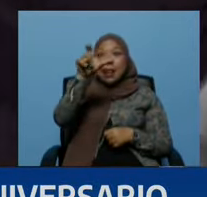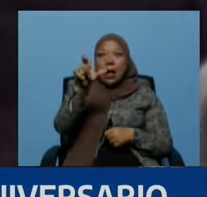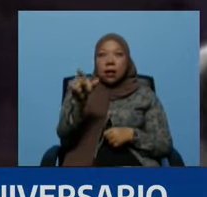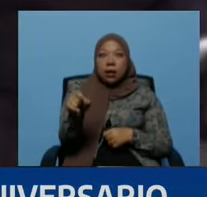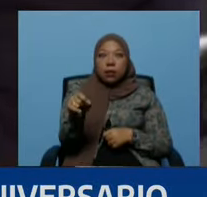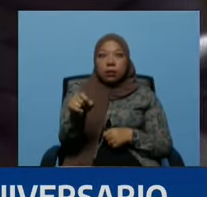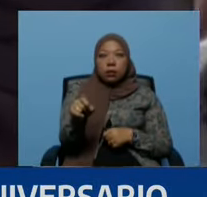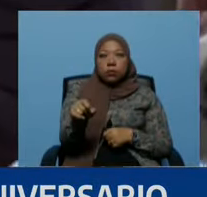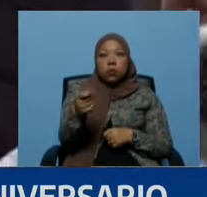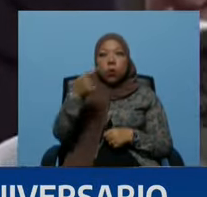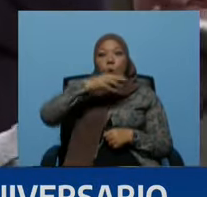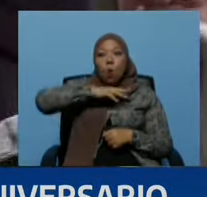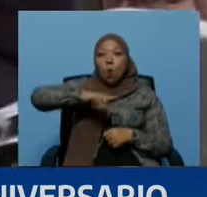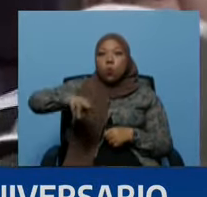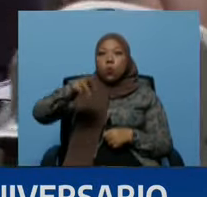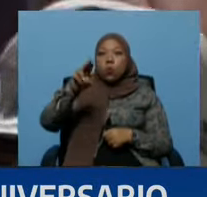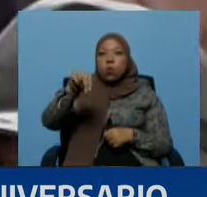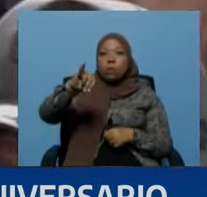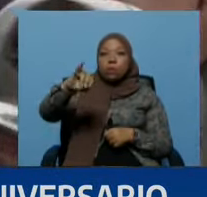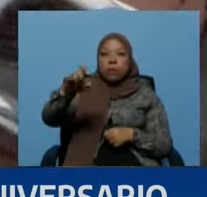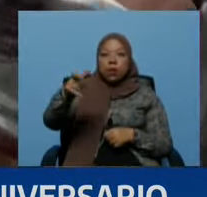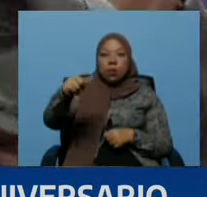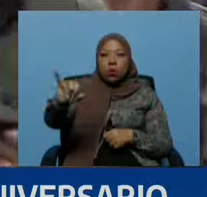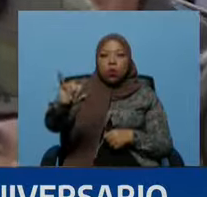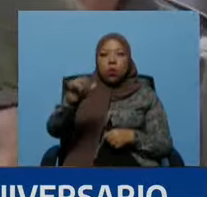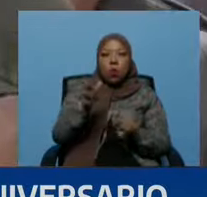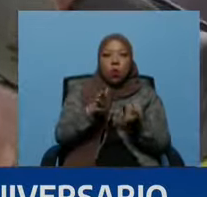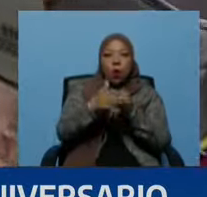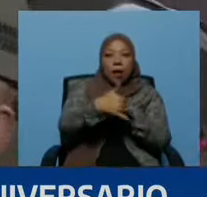y el ocultismo detrás de Francisco Franco